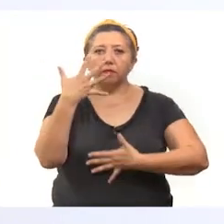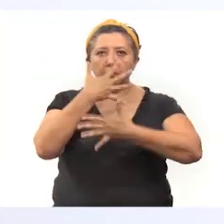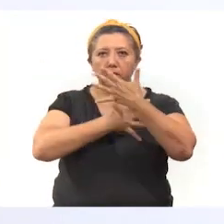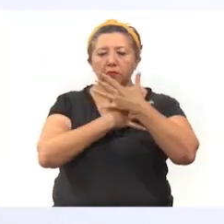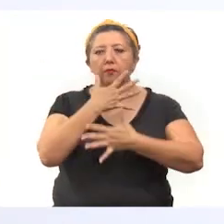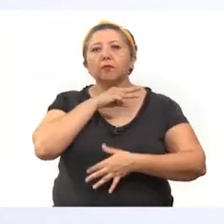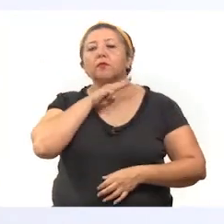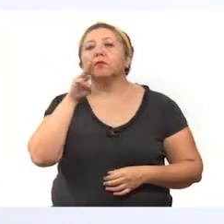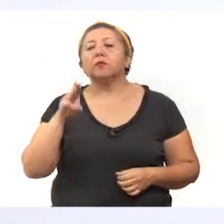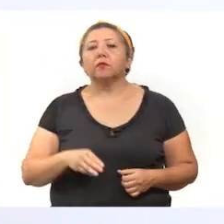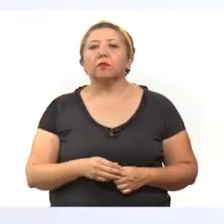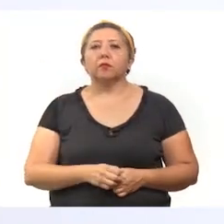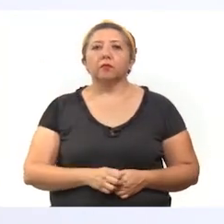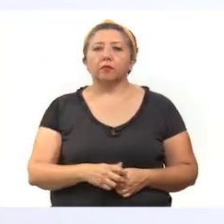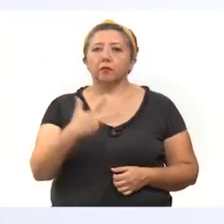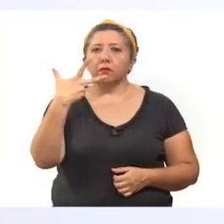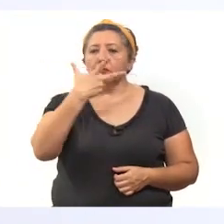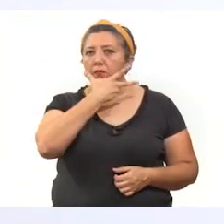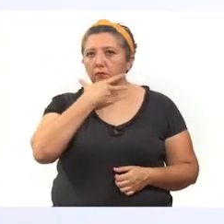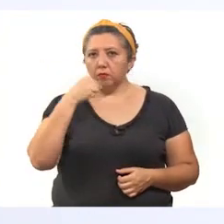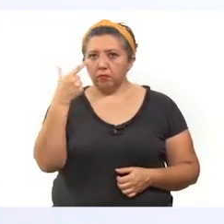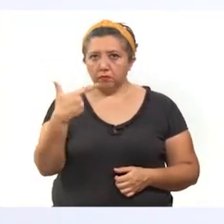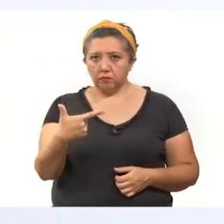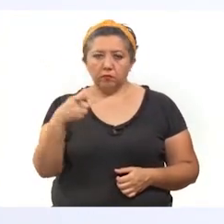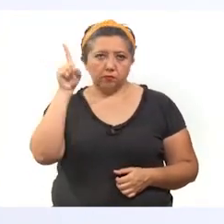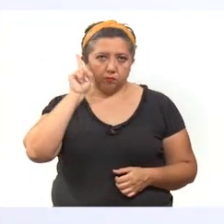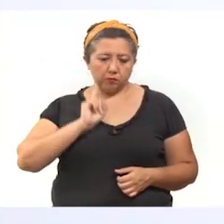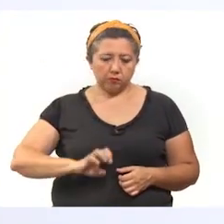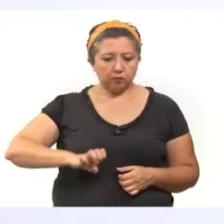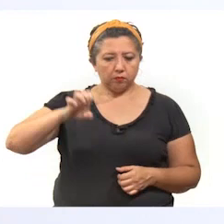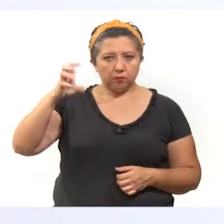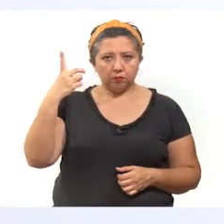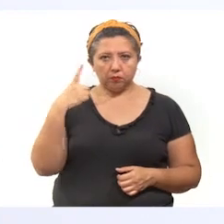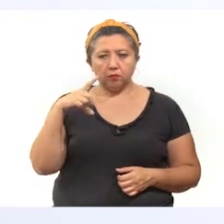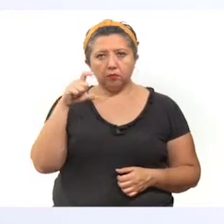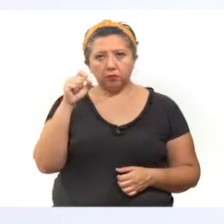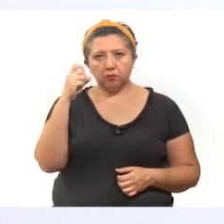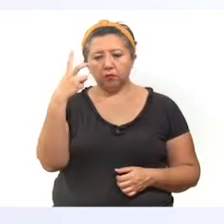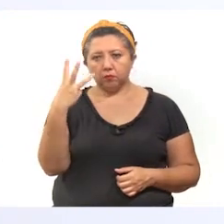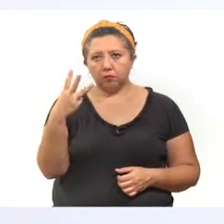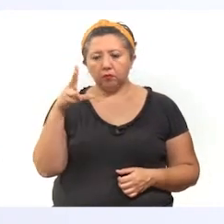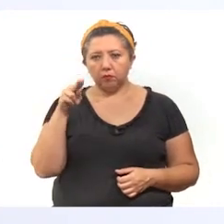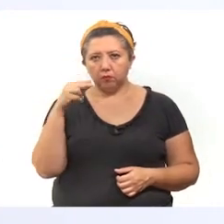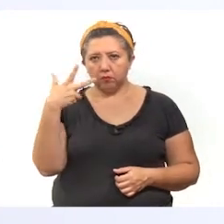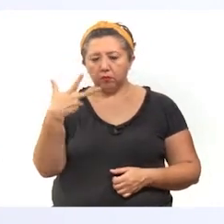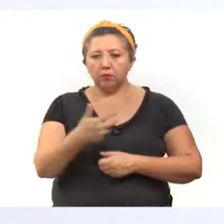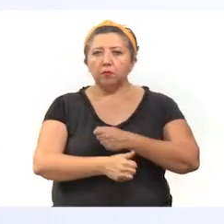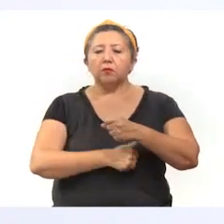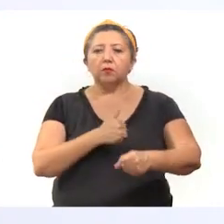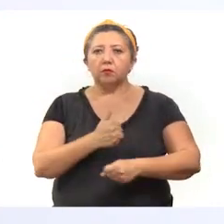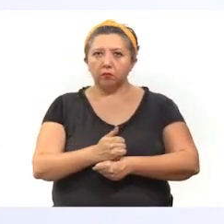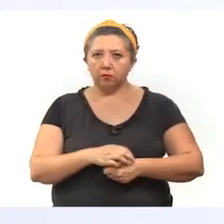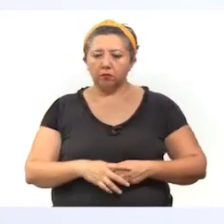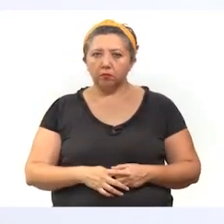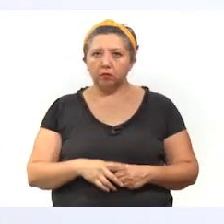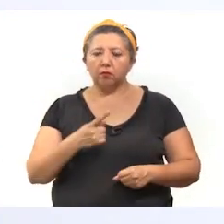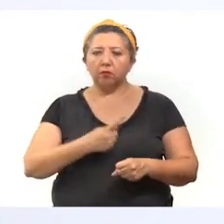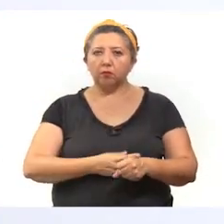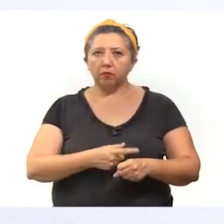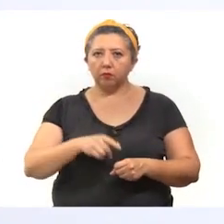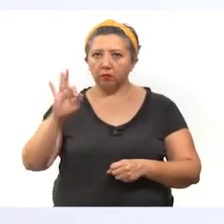médico informamos de 15 fallecimientos. Son 8 hombres y 7 mujeres, de un rango de edad de 23 a 88